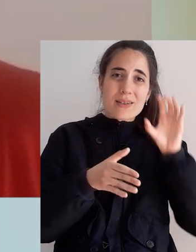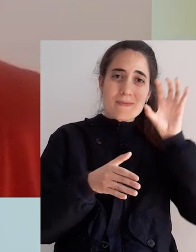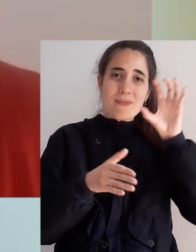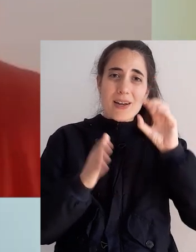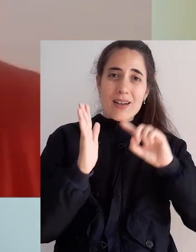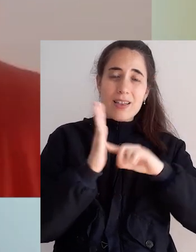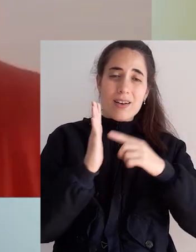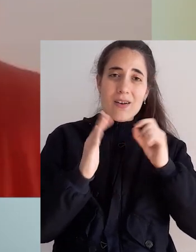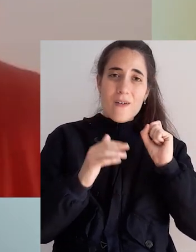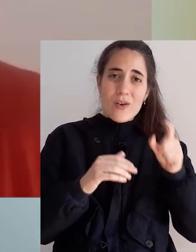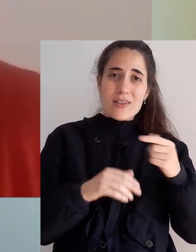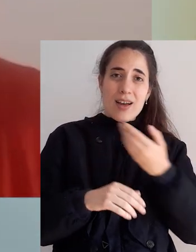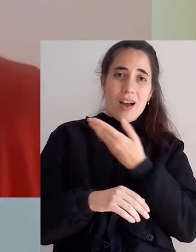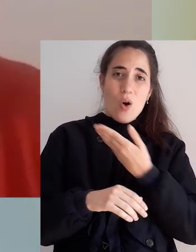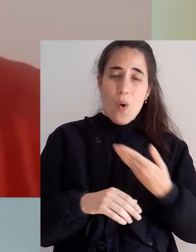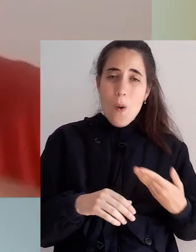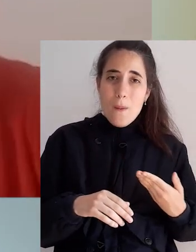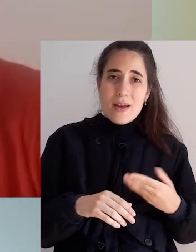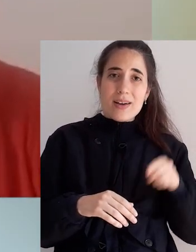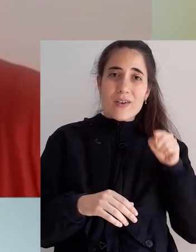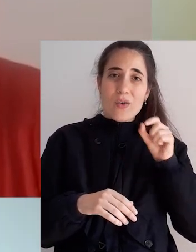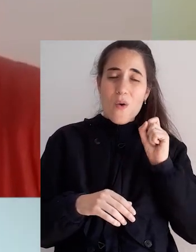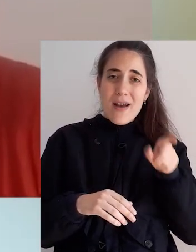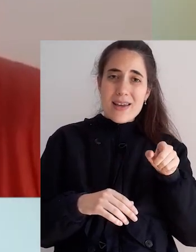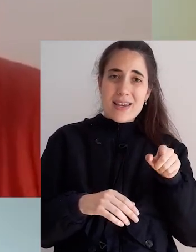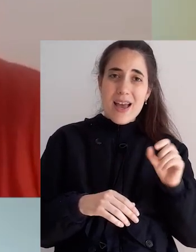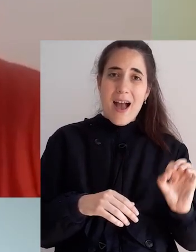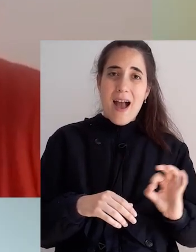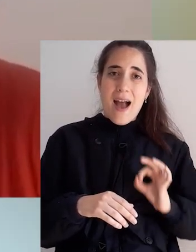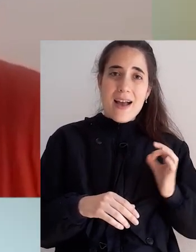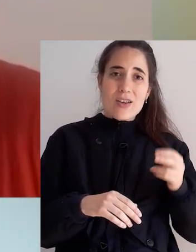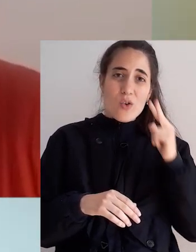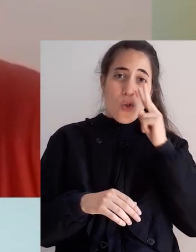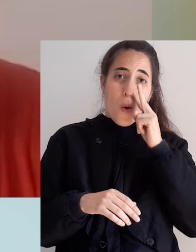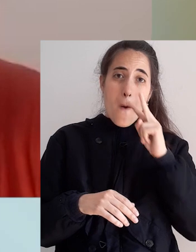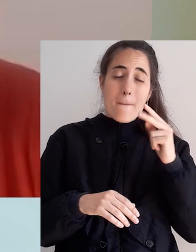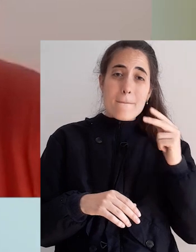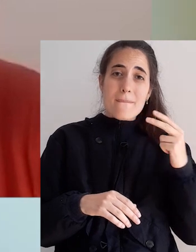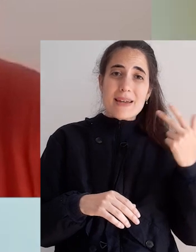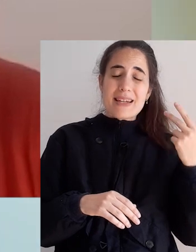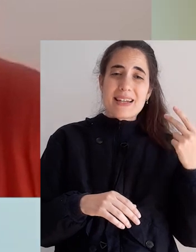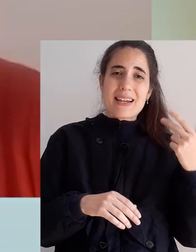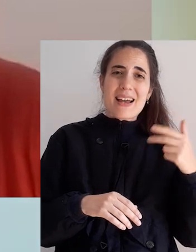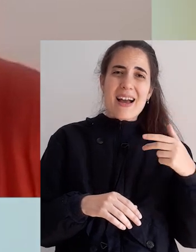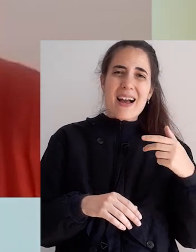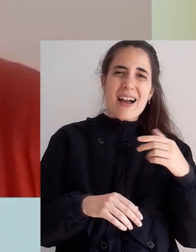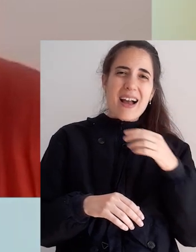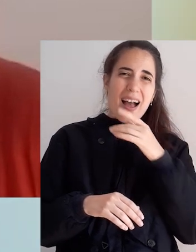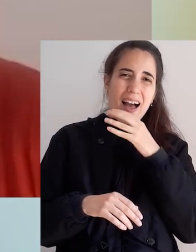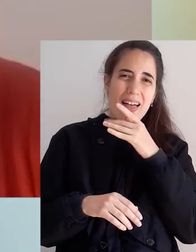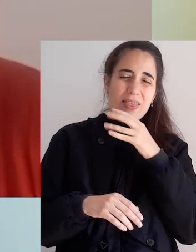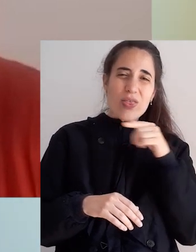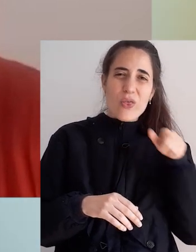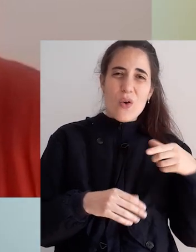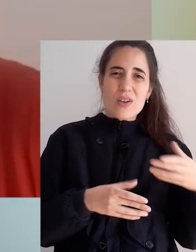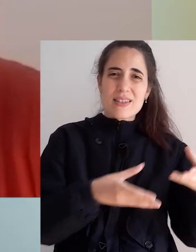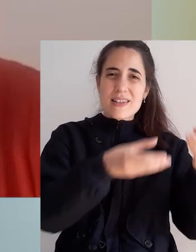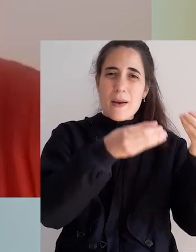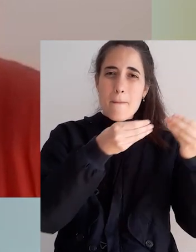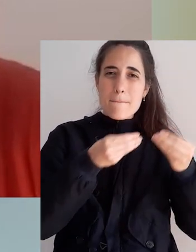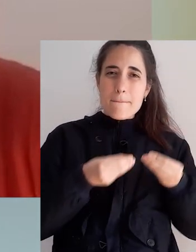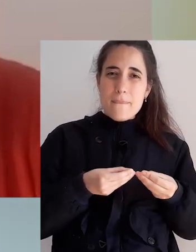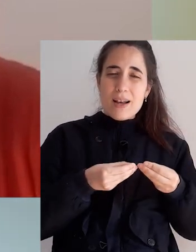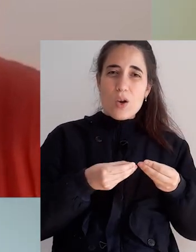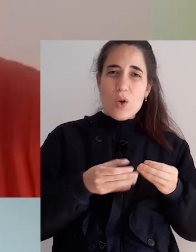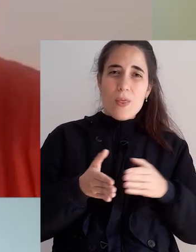beneficiaría como vos decías, a todo este grupo, que la está pasando mal porque sabemos bien que todos los recortes,